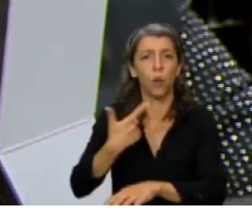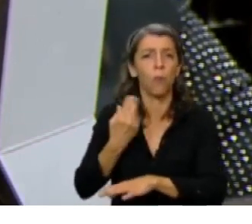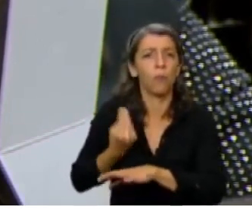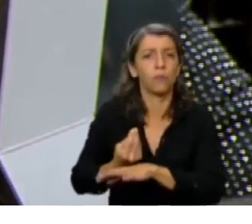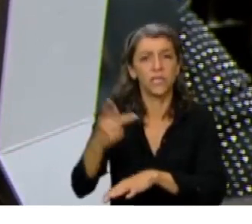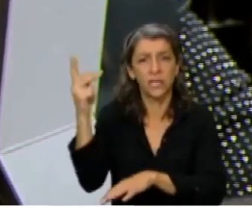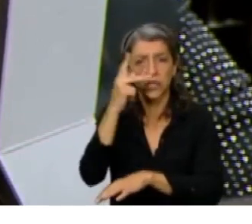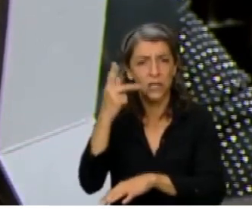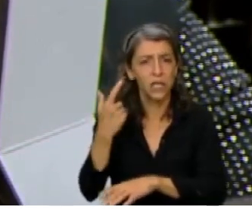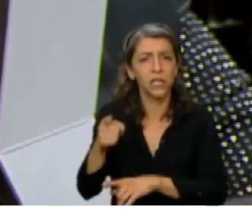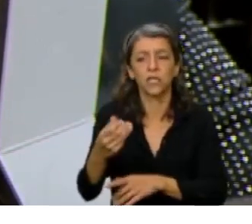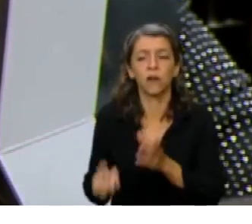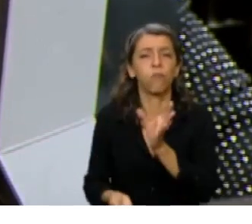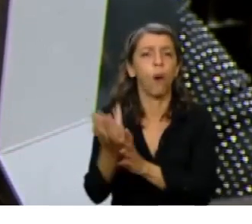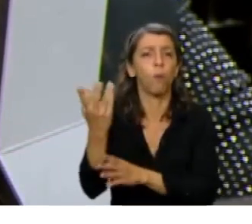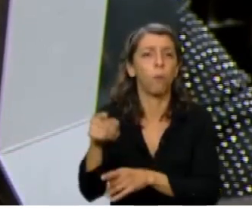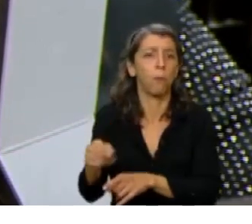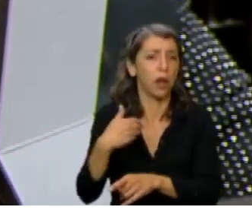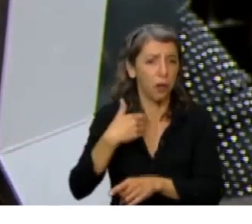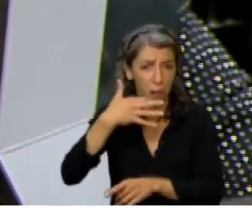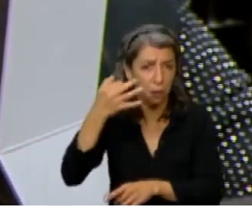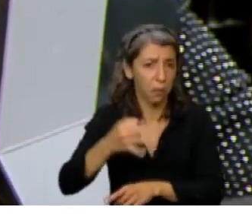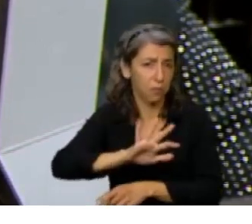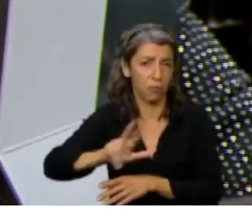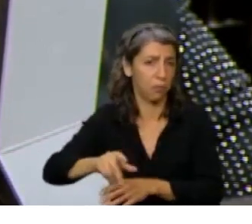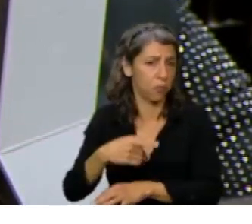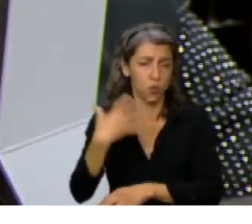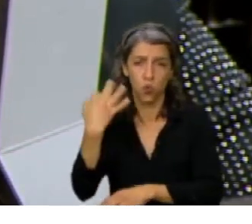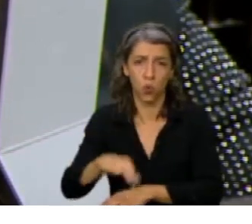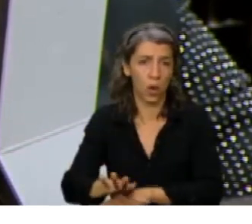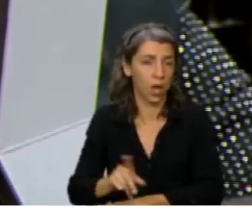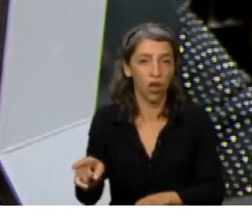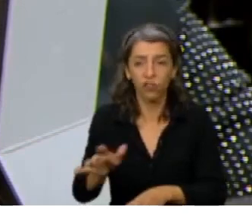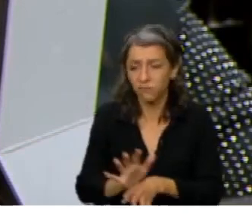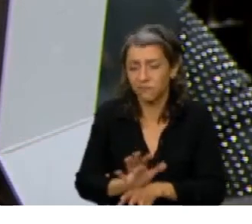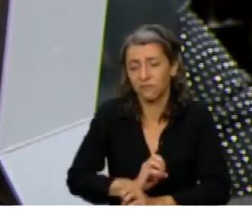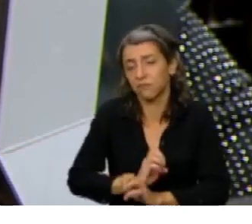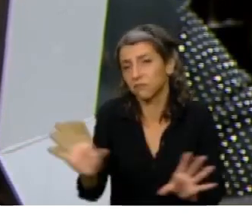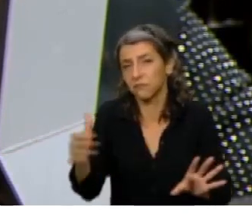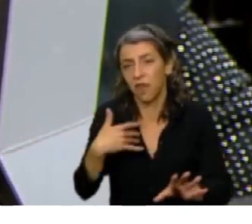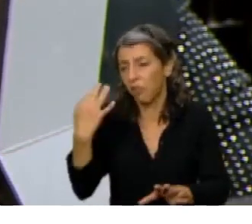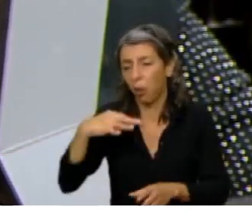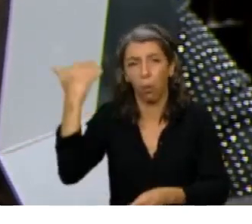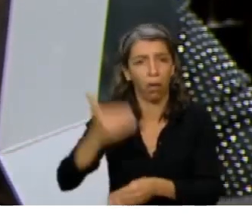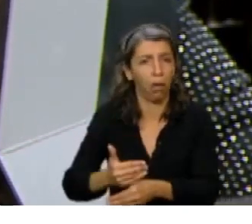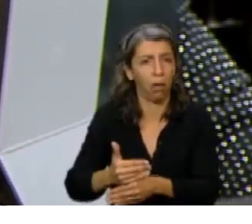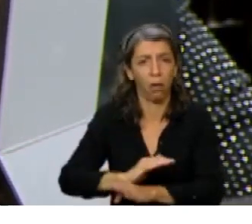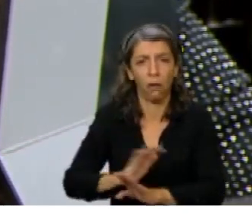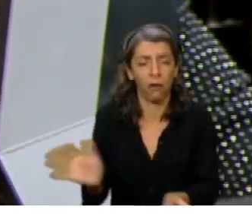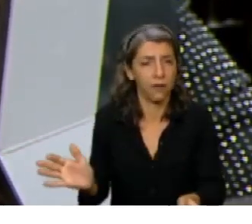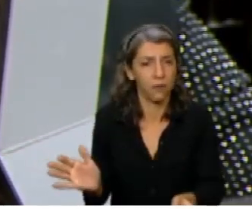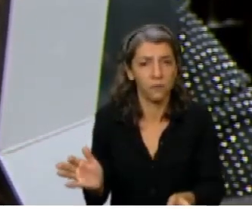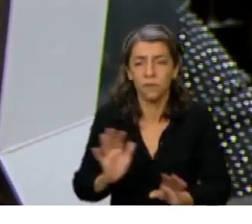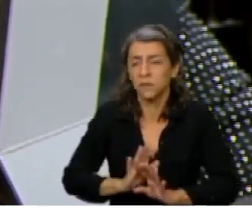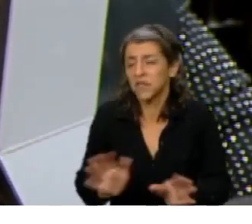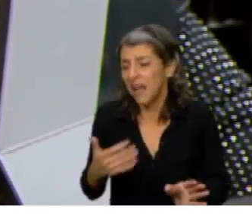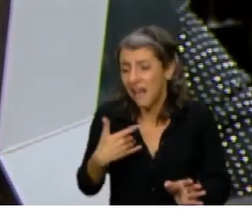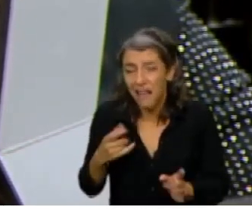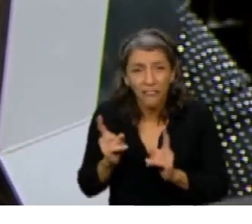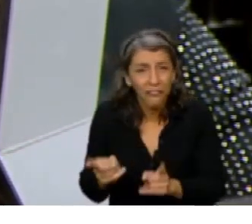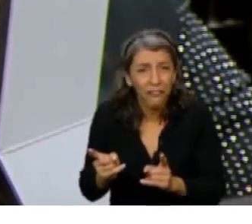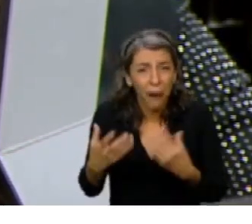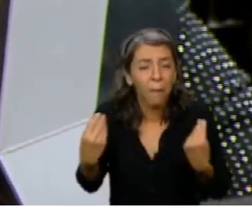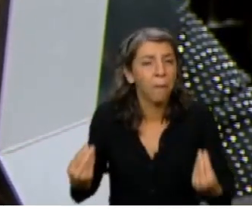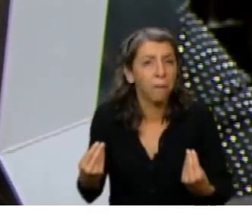solamente para robar. Un monstruo que debería ser cerrado de manera urgente. No da para más la